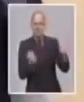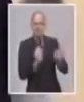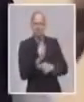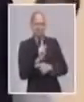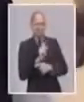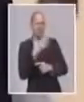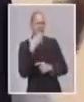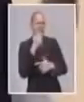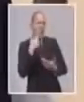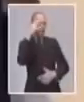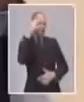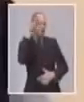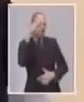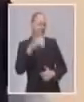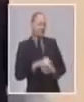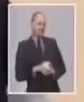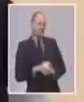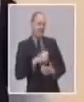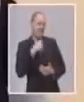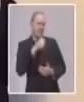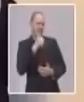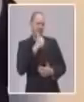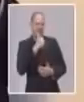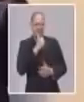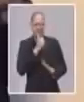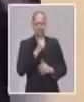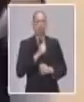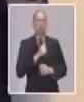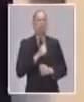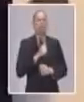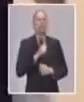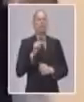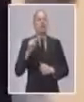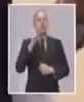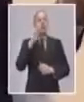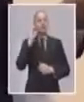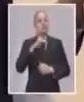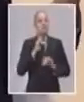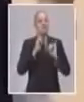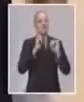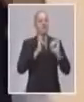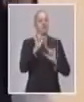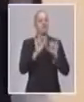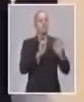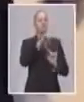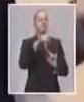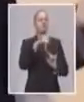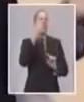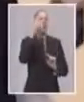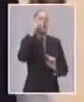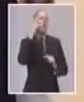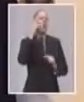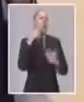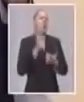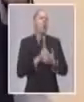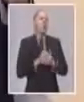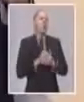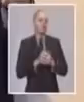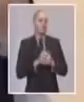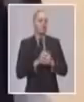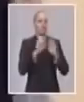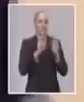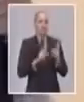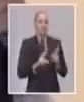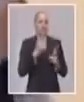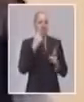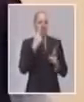cagaos, porque dicen ellos que el imperio, pues, está dominando las redes con